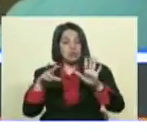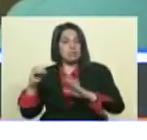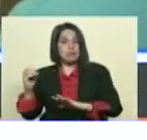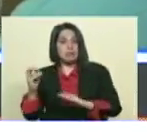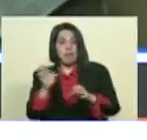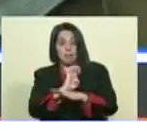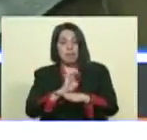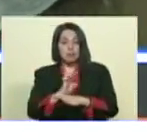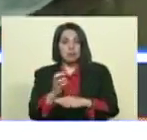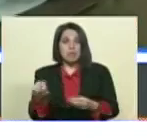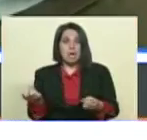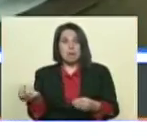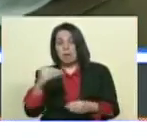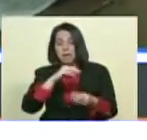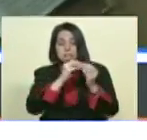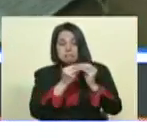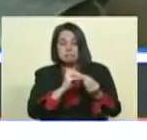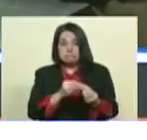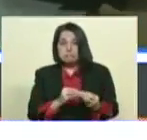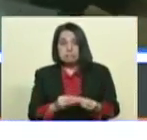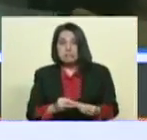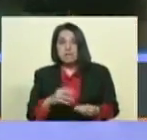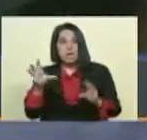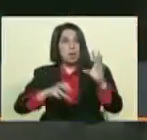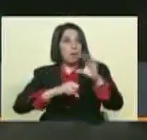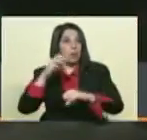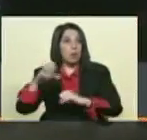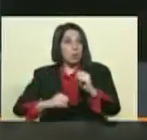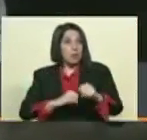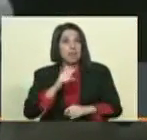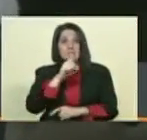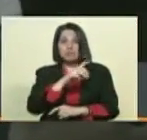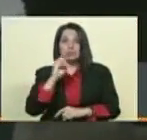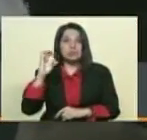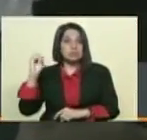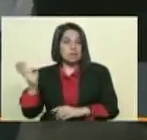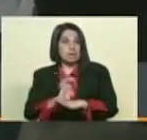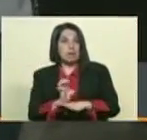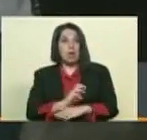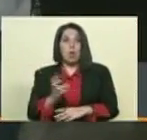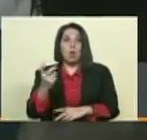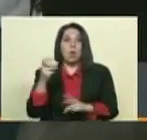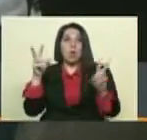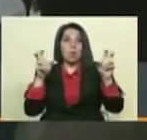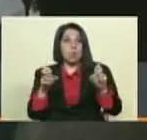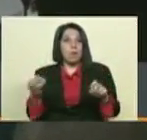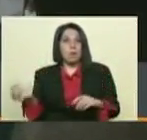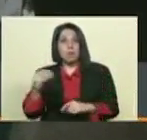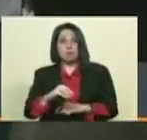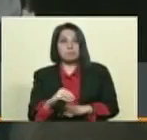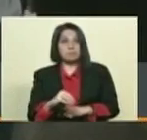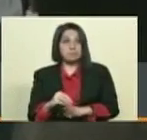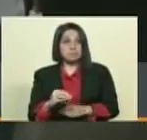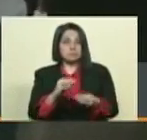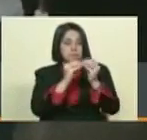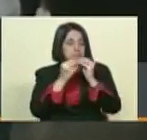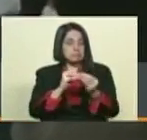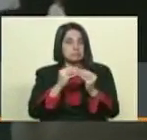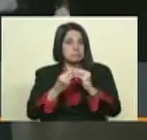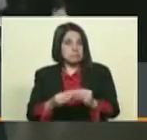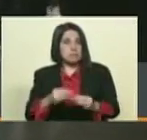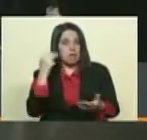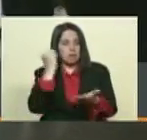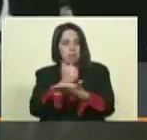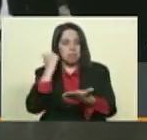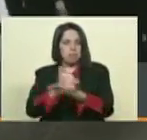patrullas que estaban abandonadas y hemos comprado 100 nuevas patrullas que ya llegaron al estado Miranda y que se están